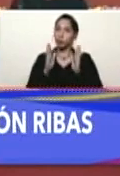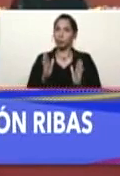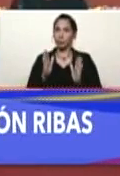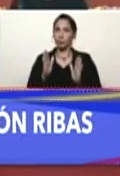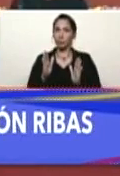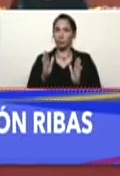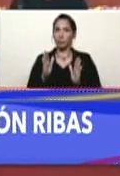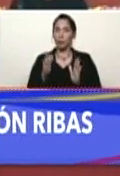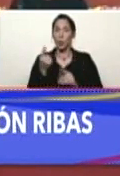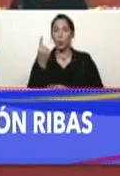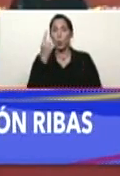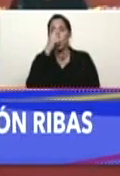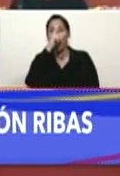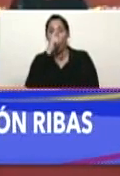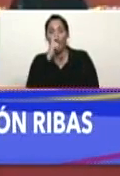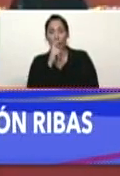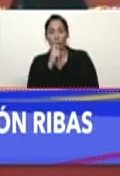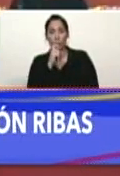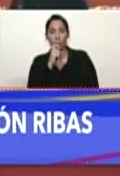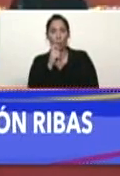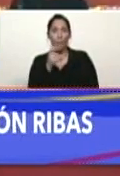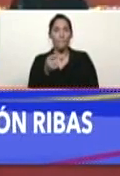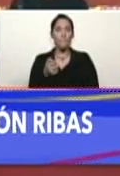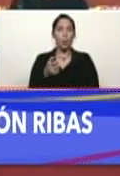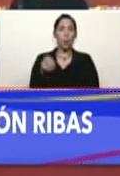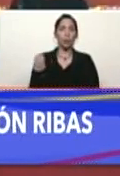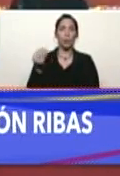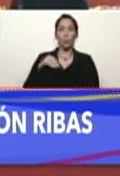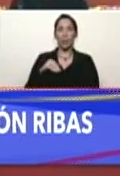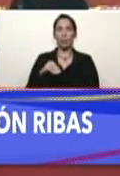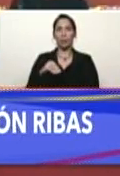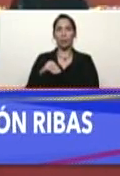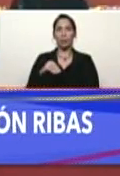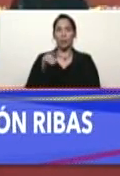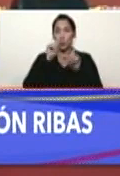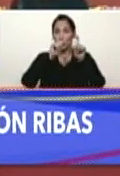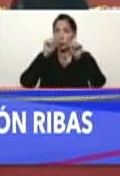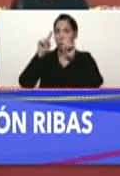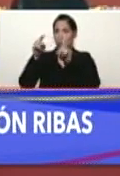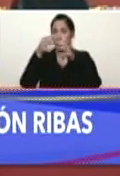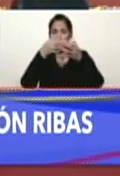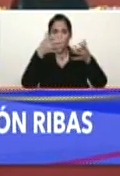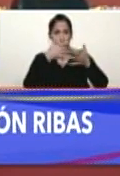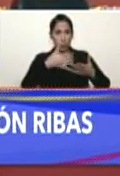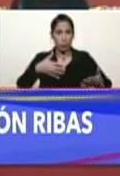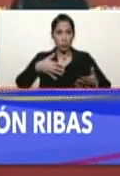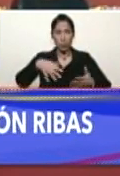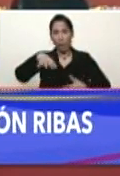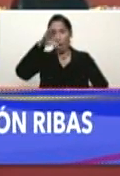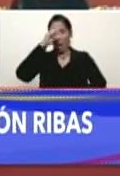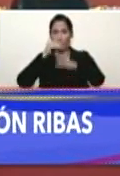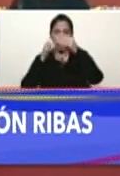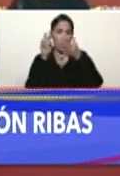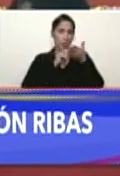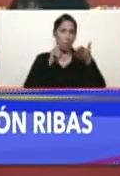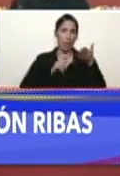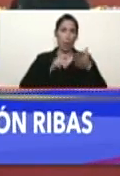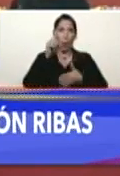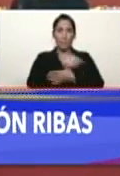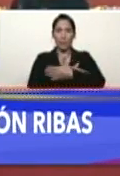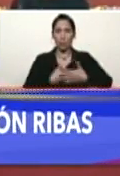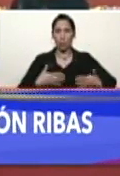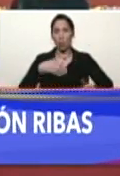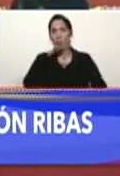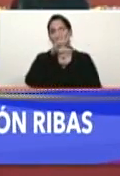y en un año y un poquito más se alfabetizaron más de 1.500.000 venezolanos que estaban